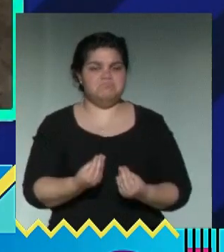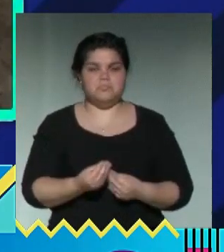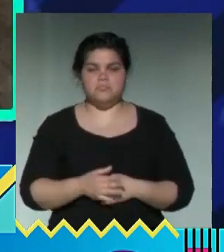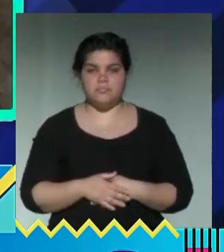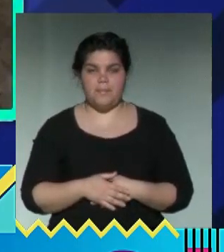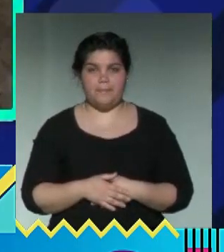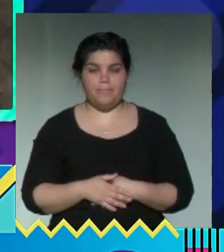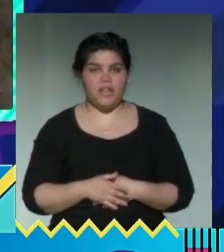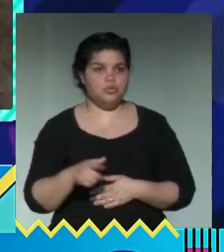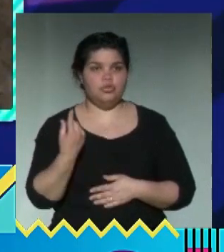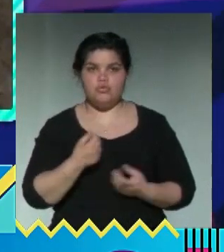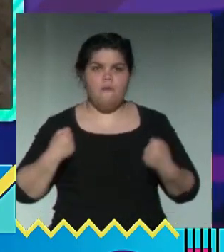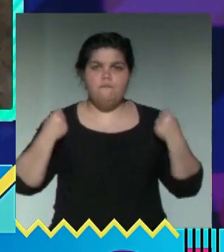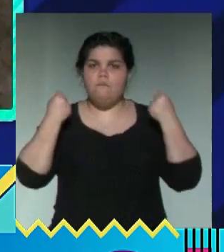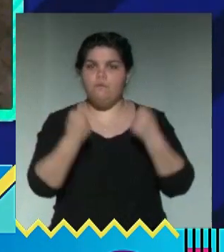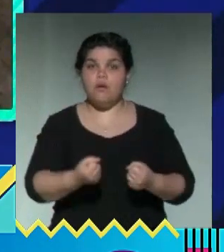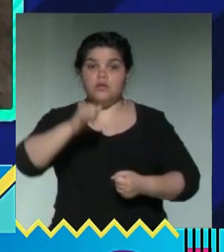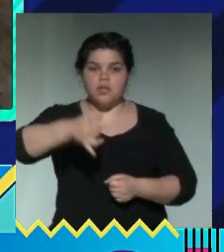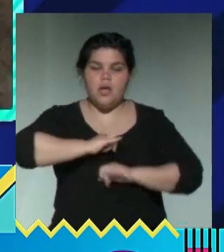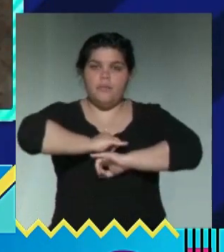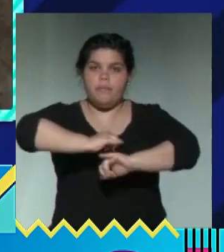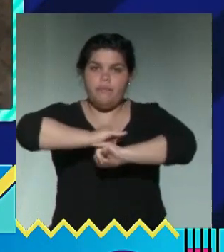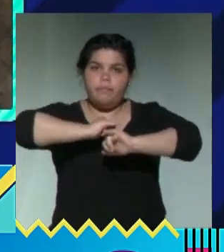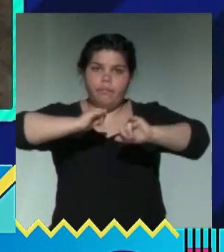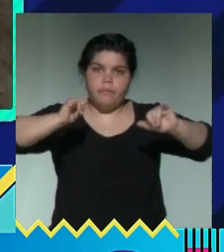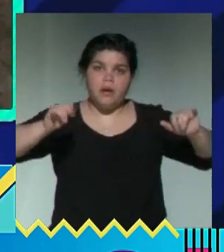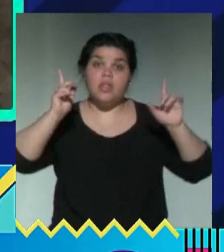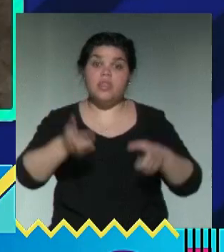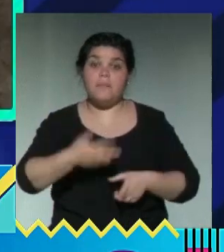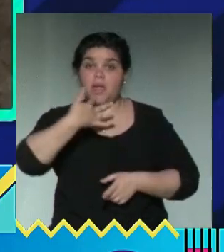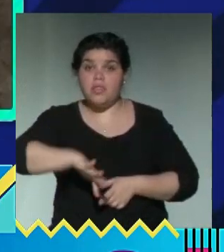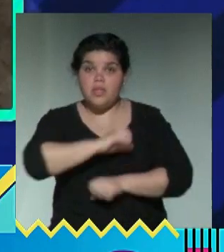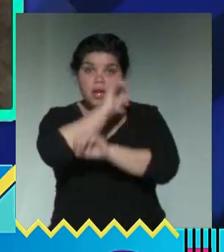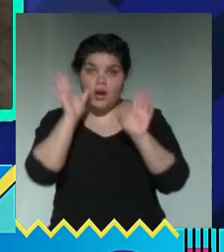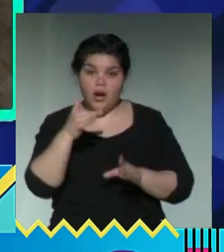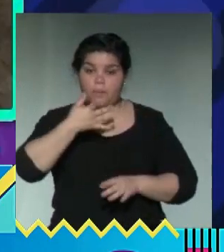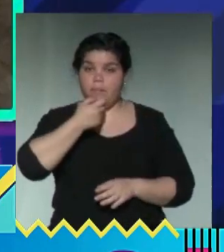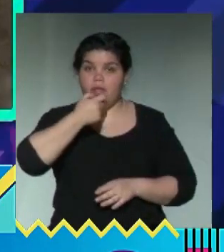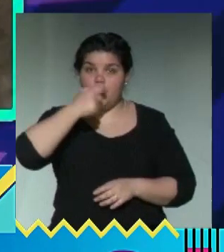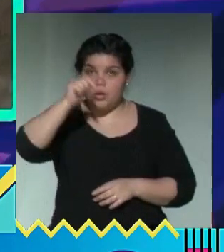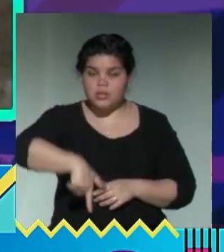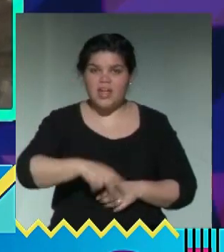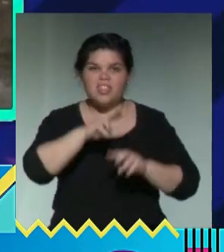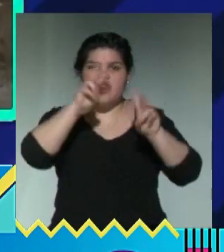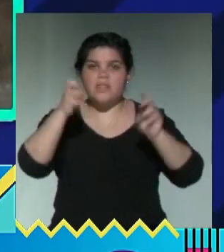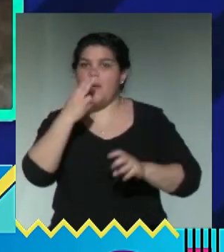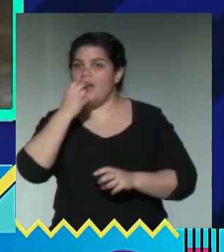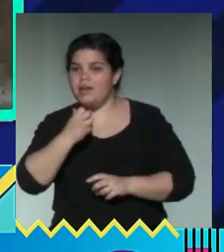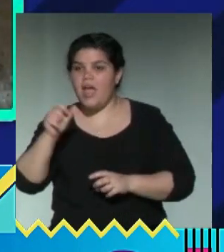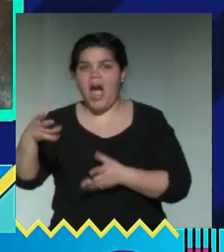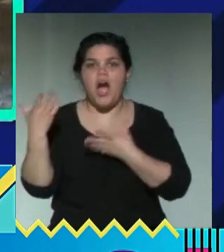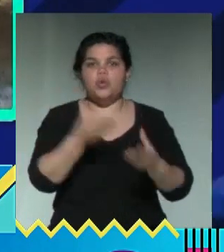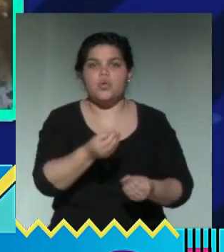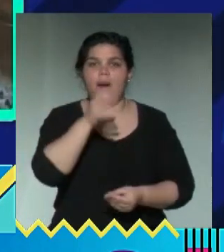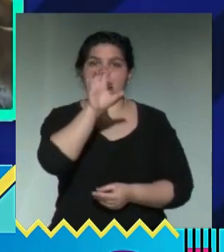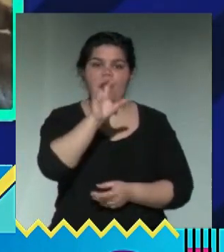mira, venimos trabajando muy fuerte nosotros en la divulgación y sobre todo en concientizar a Mendoza de que la energía es un vector de crecimiento para la provincia, ¿no? O sea,